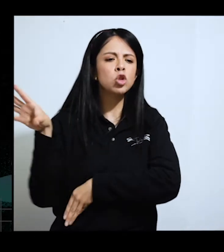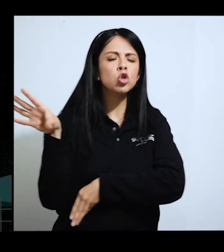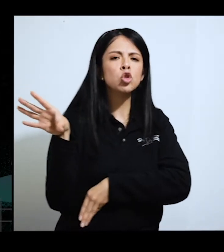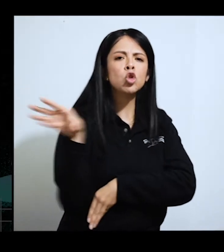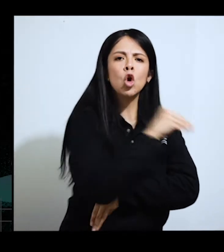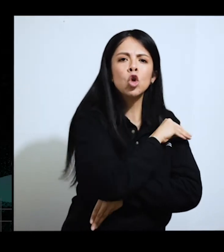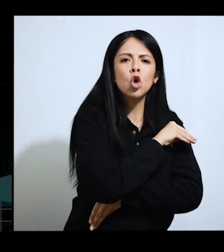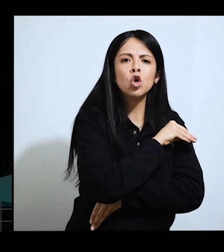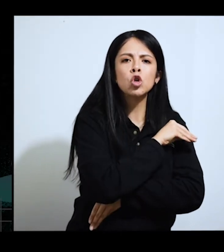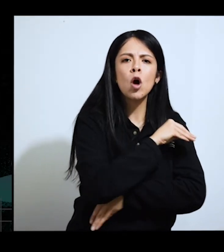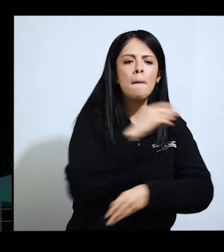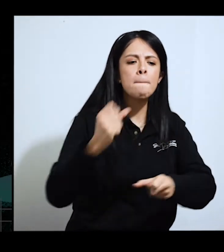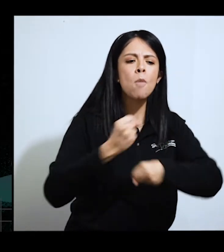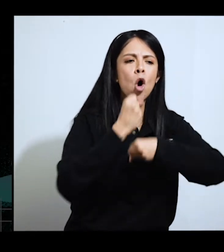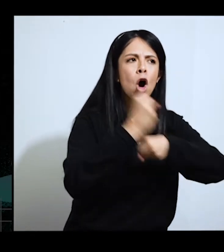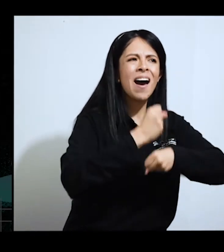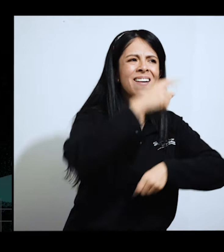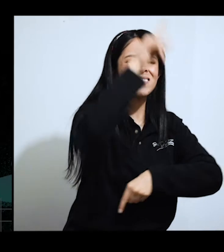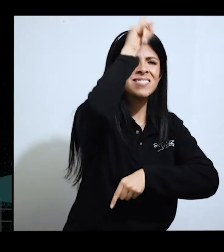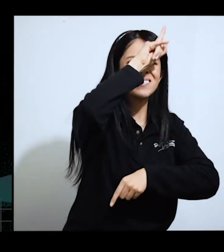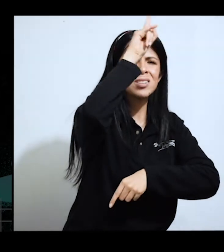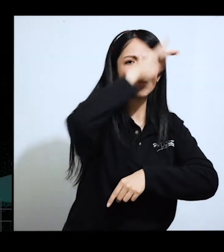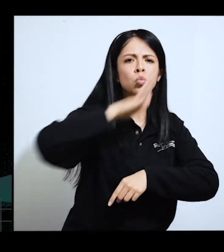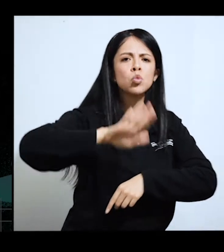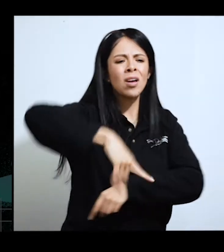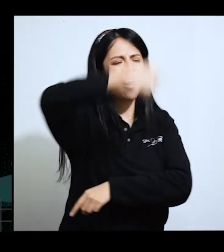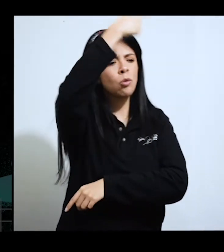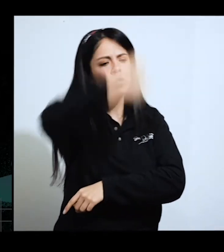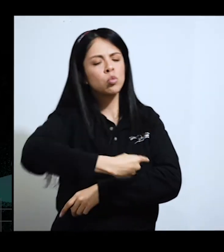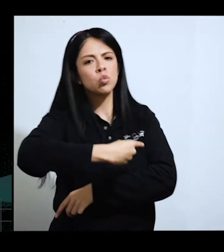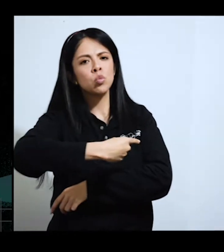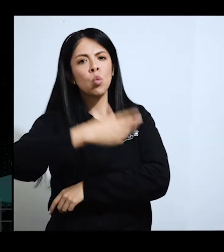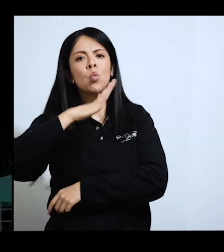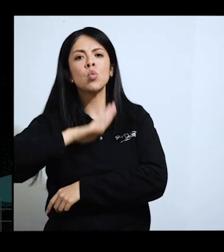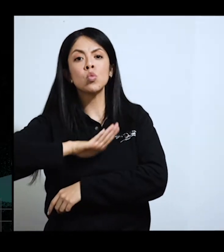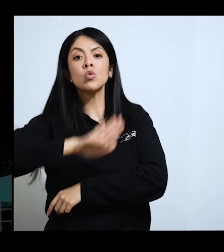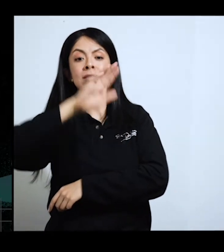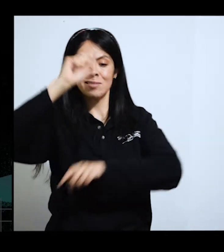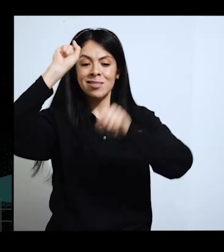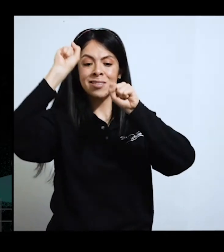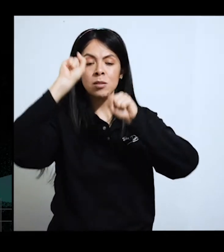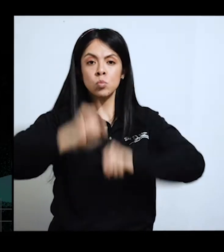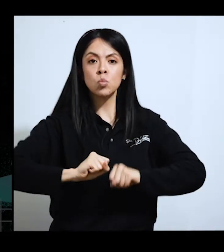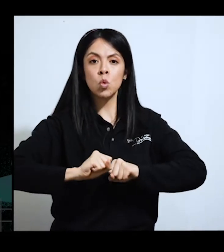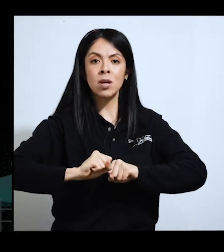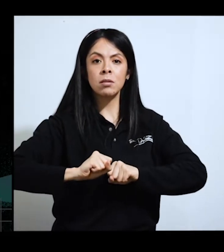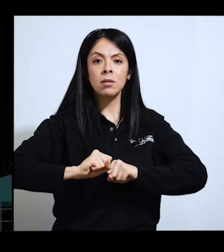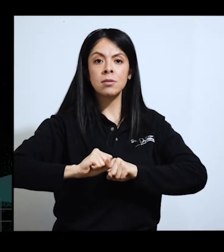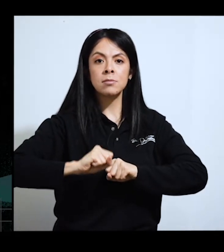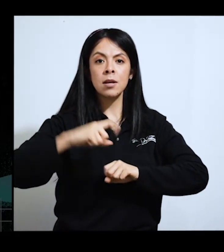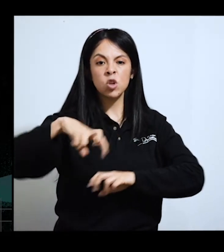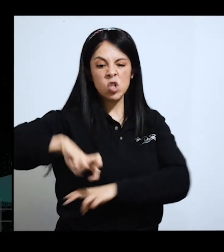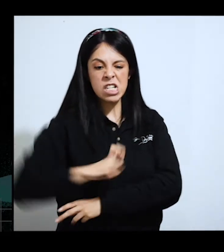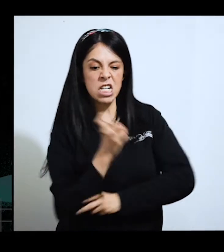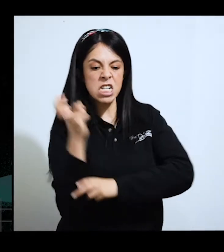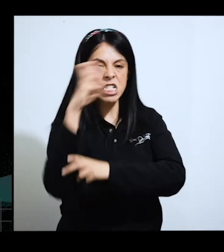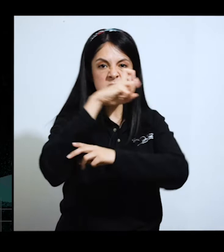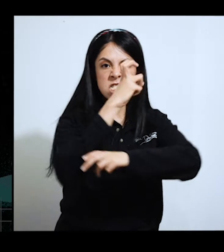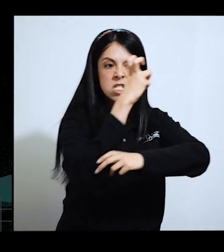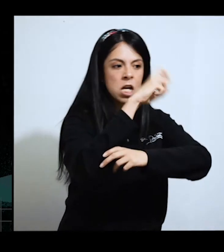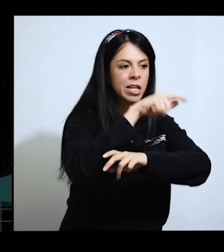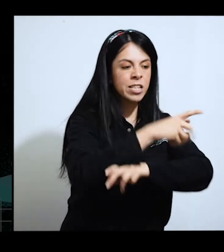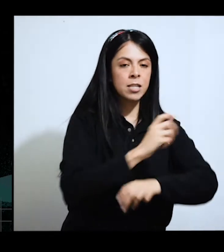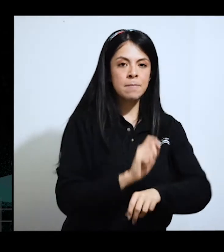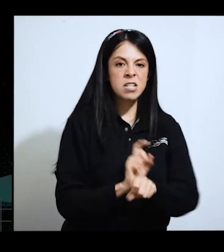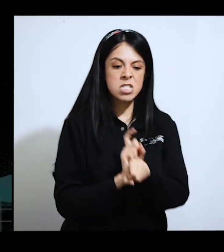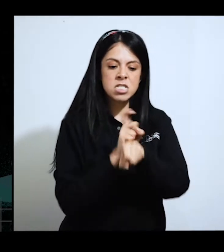autoridad sobre todos los poderes del enemigo. Ustedes pueden